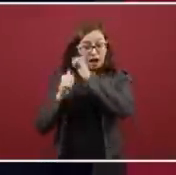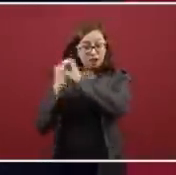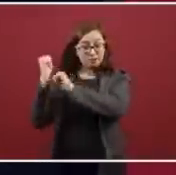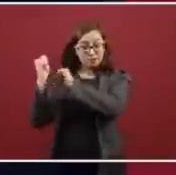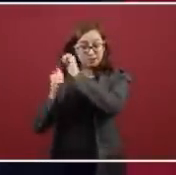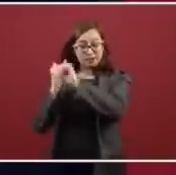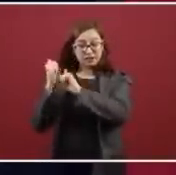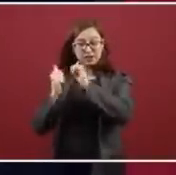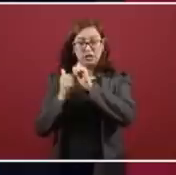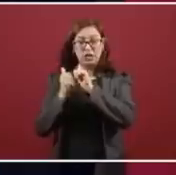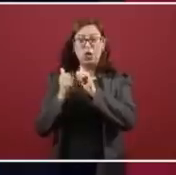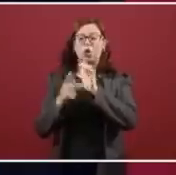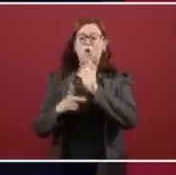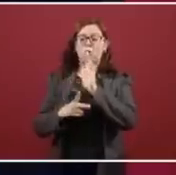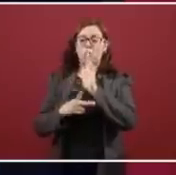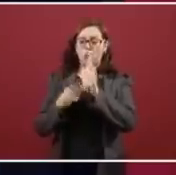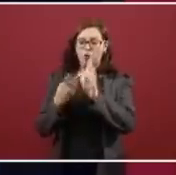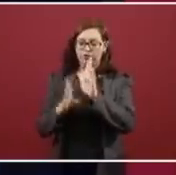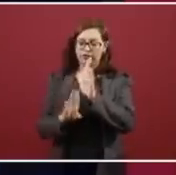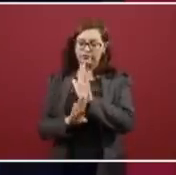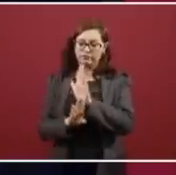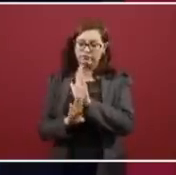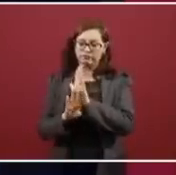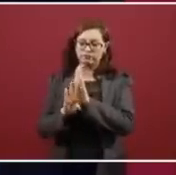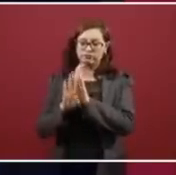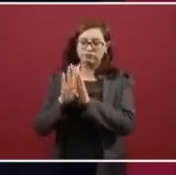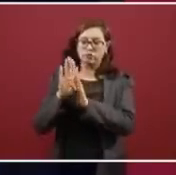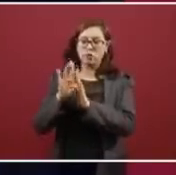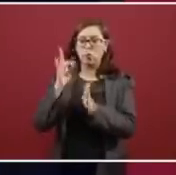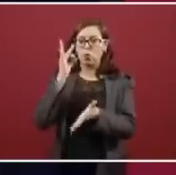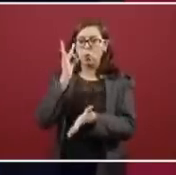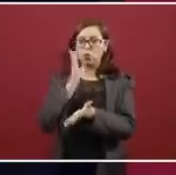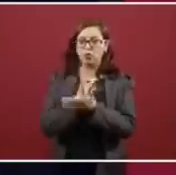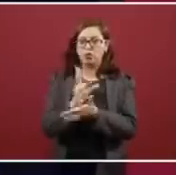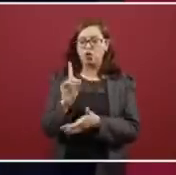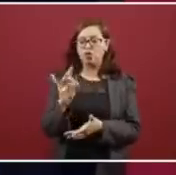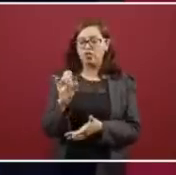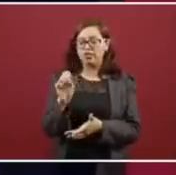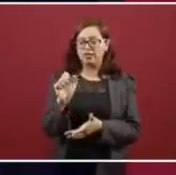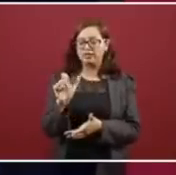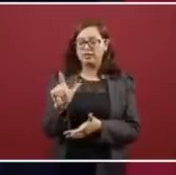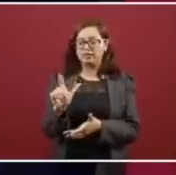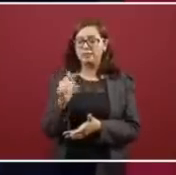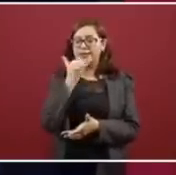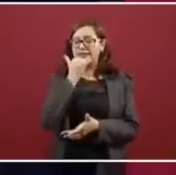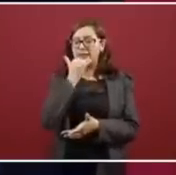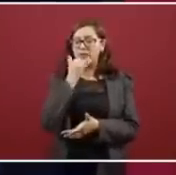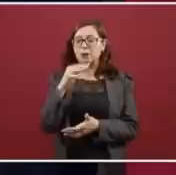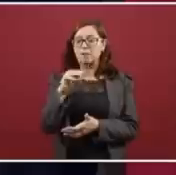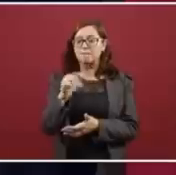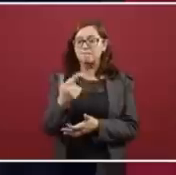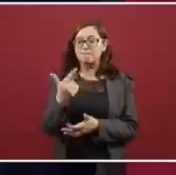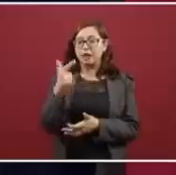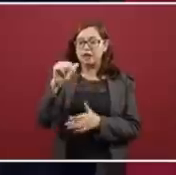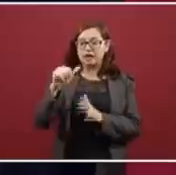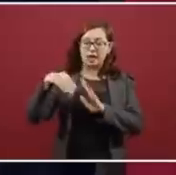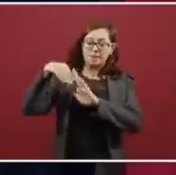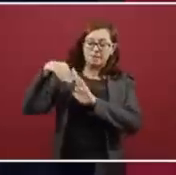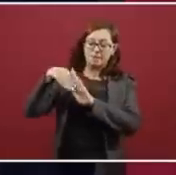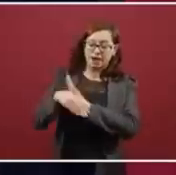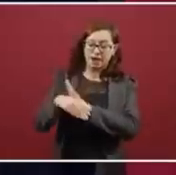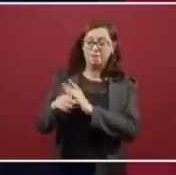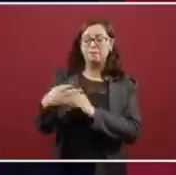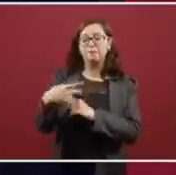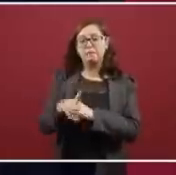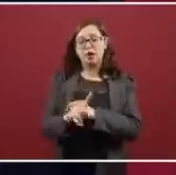empieza a estabilizar solo con una tendencia a la baja en el en el diesel te digo en la magna pero sigue a la